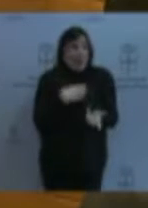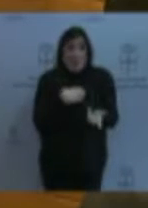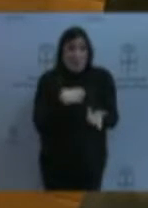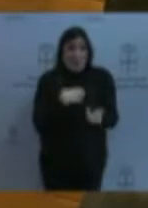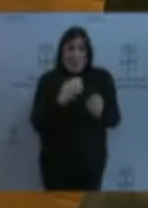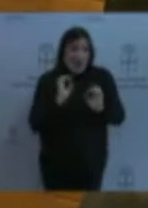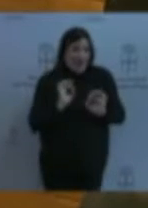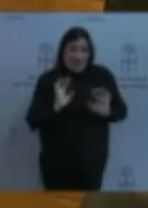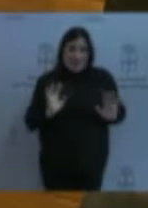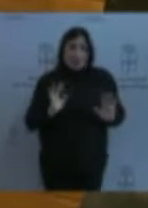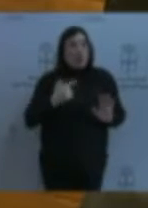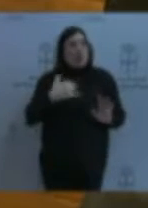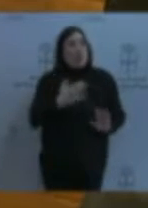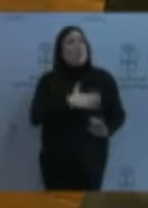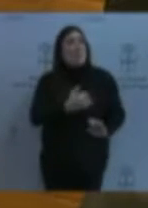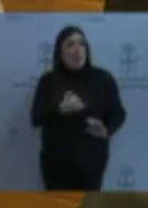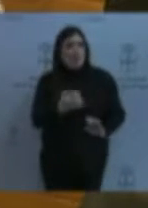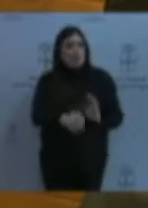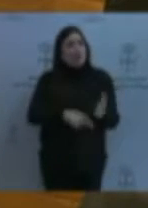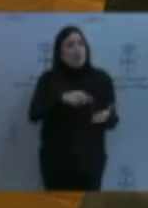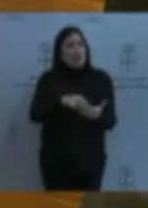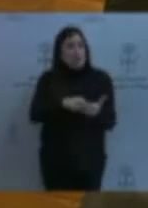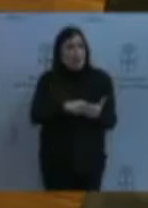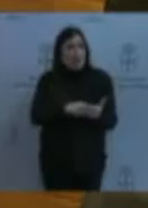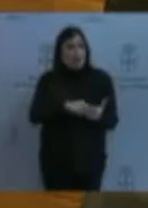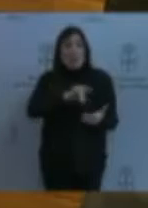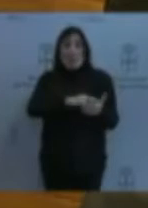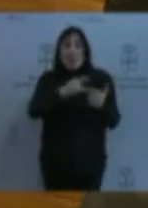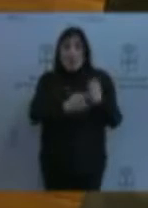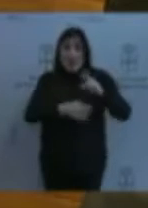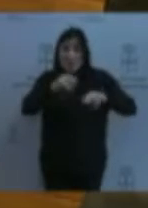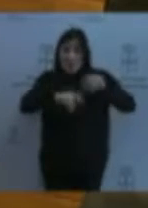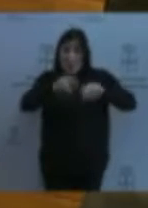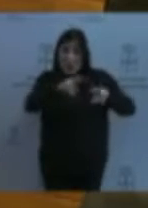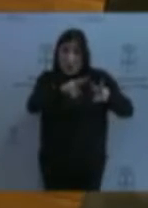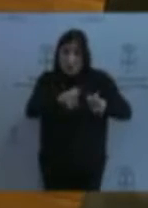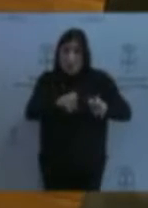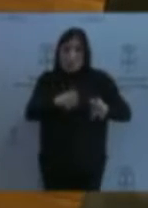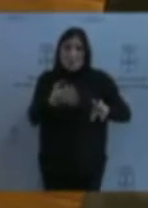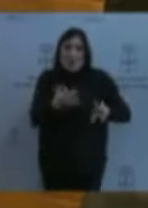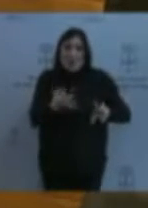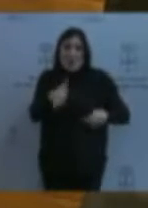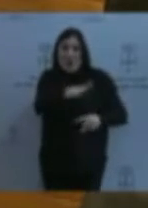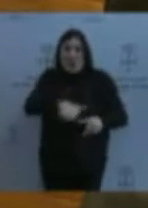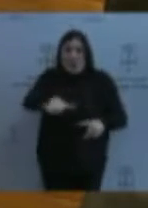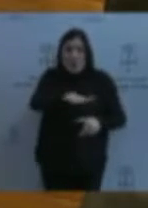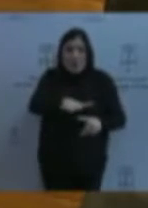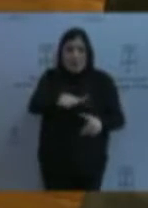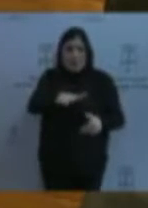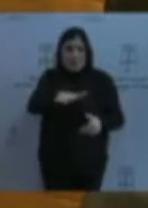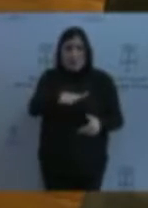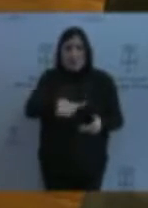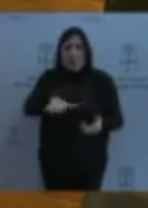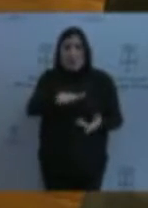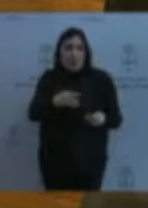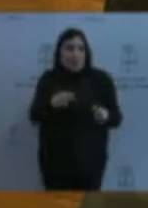planificaciones de obras nuevas se evite el uso que haya zonificaciones de espacios de inundación natural de